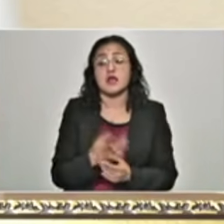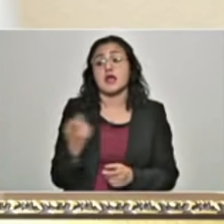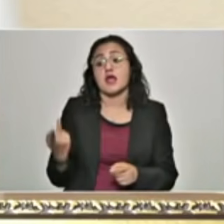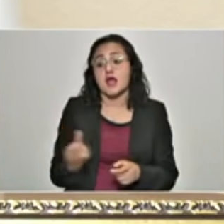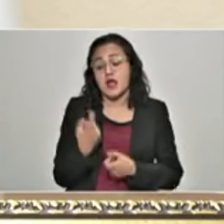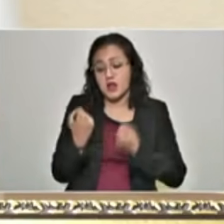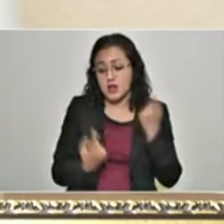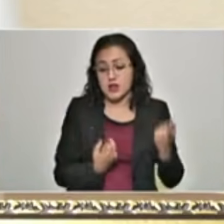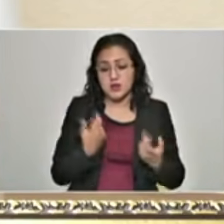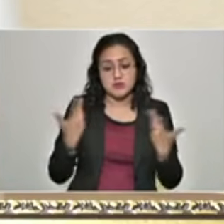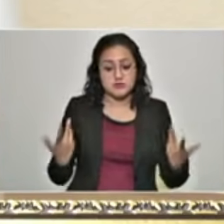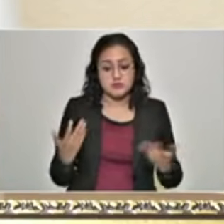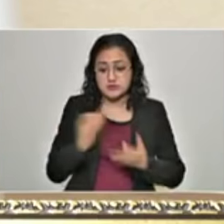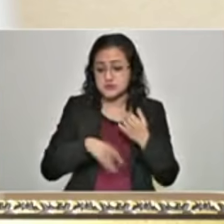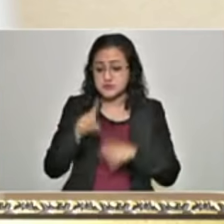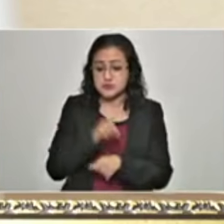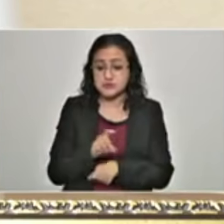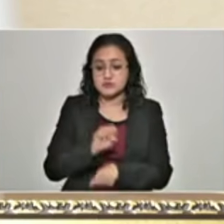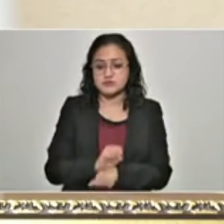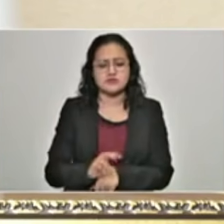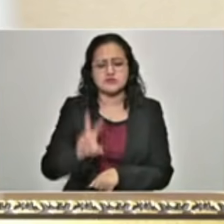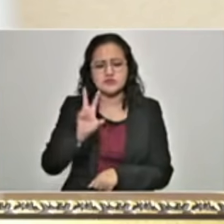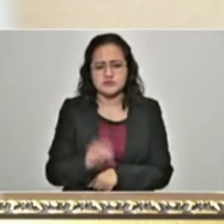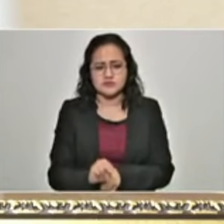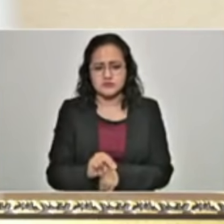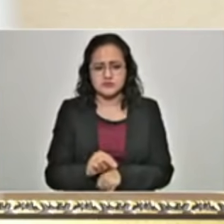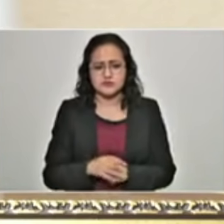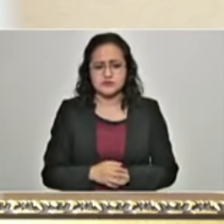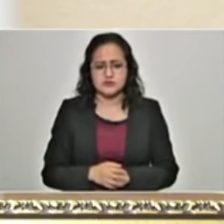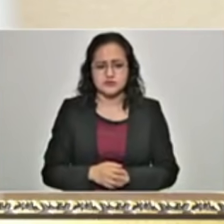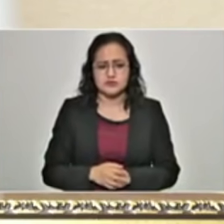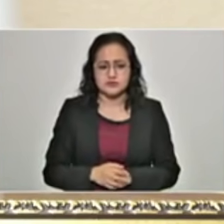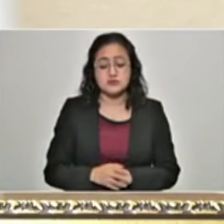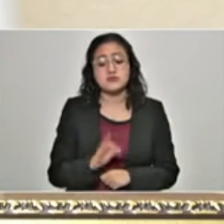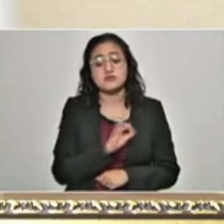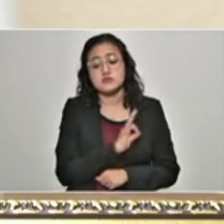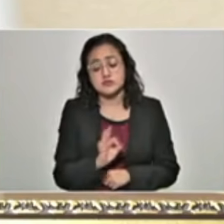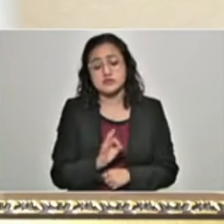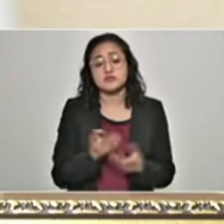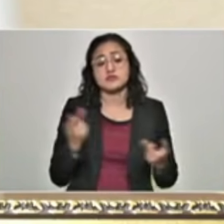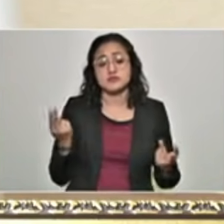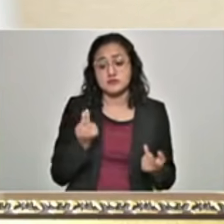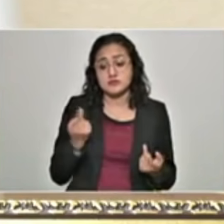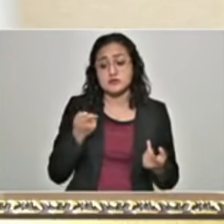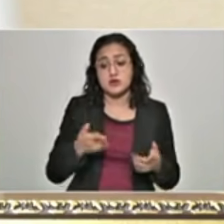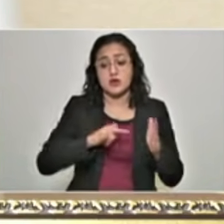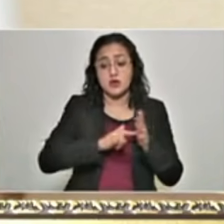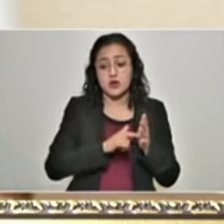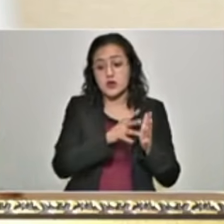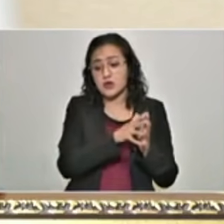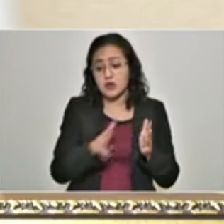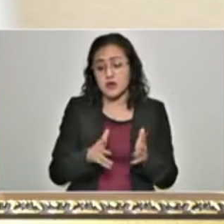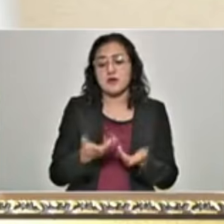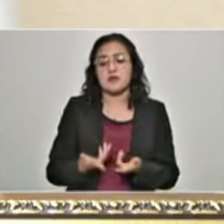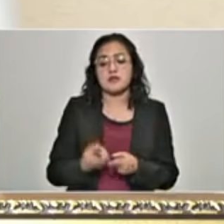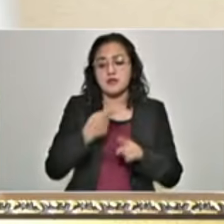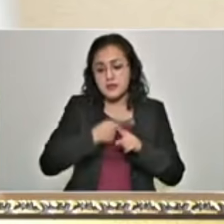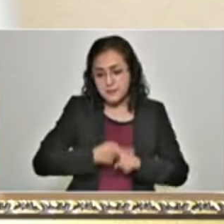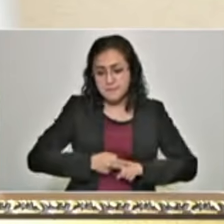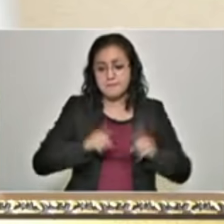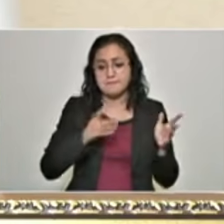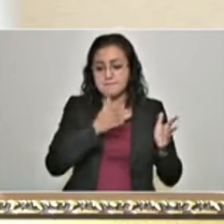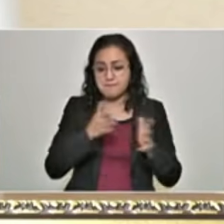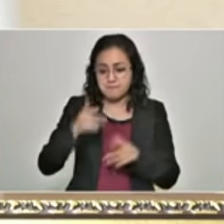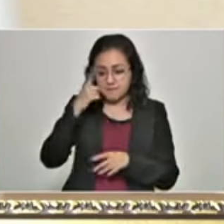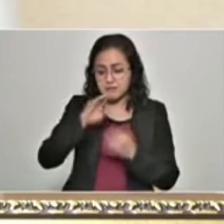no todos los días de la semana y poder distribuir el horario escolar en diferentes etapas